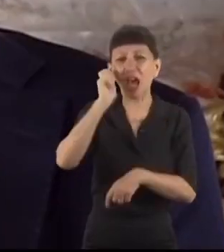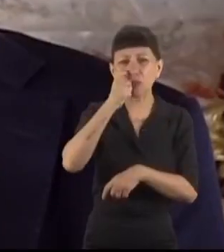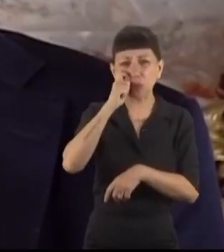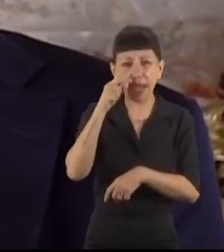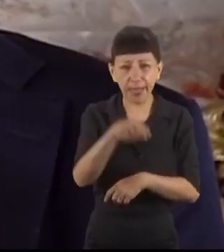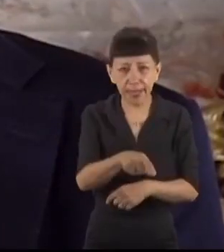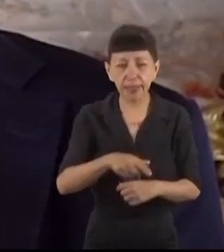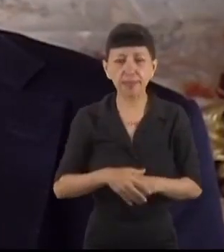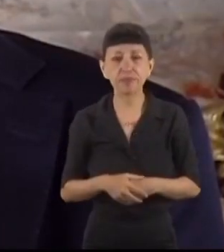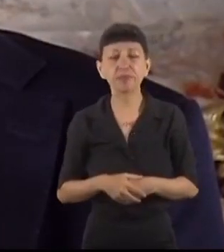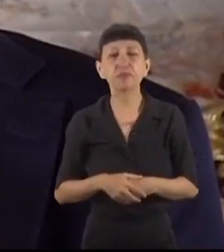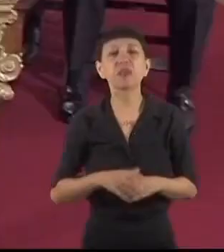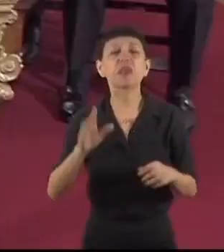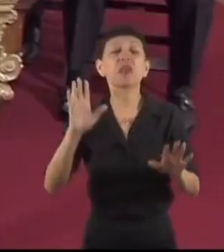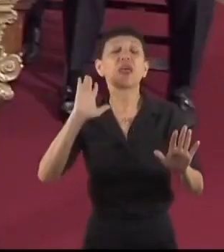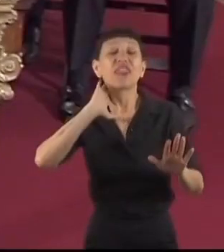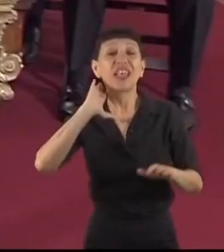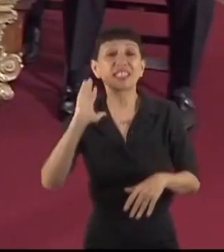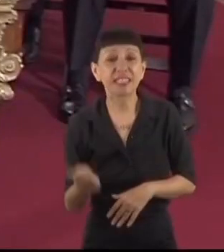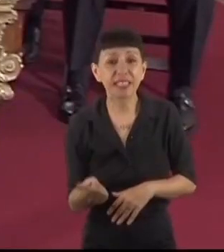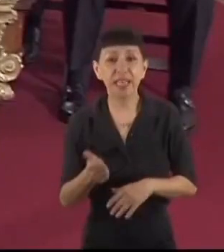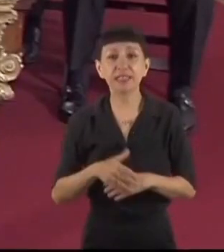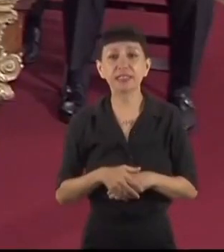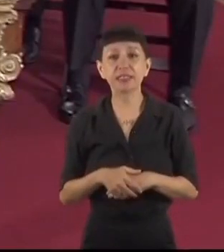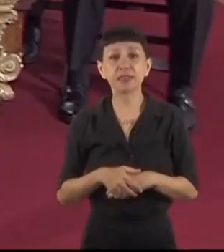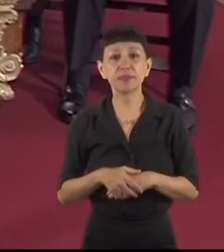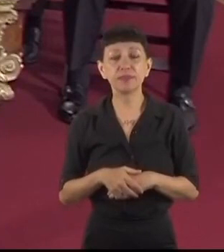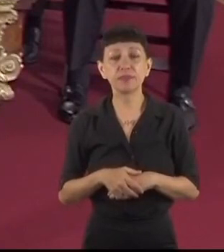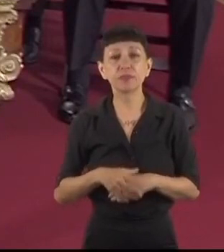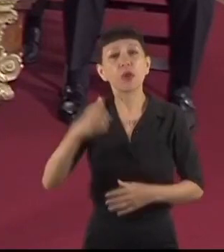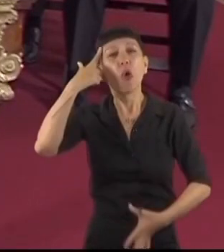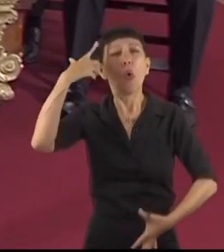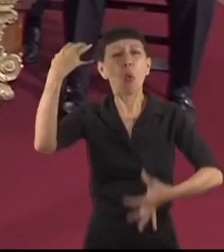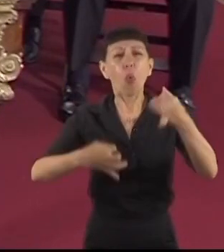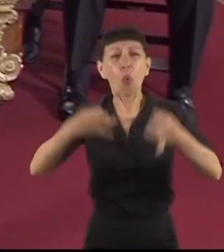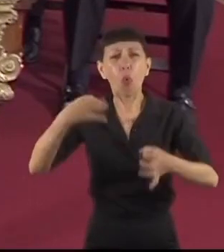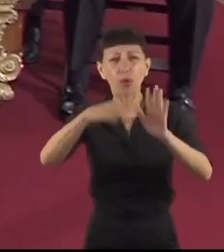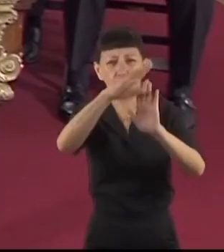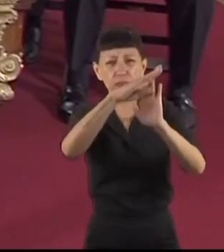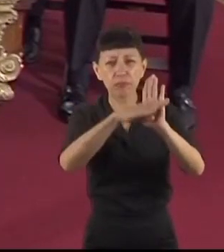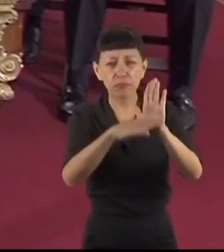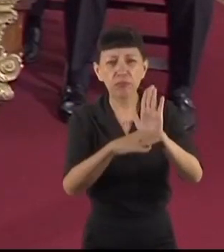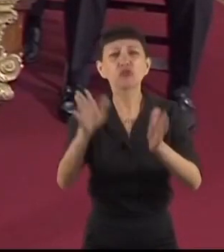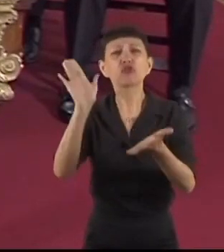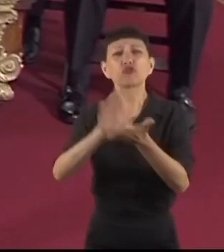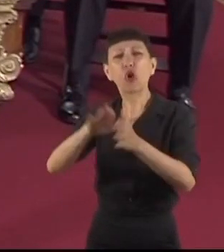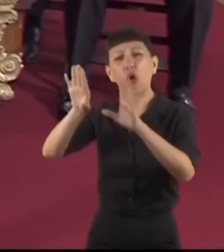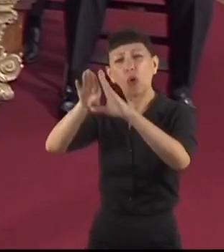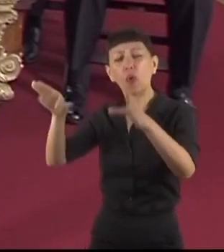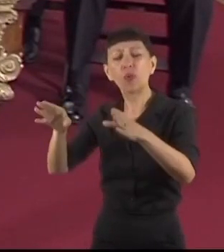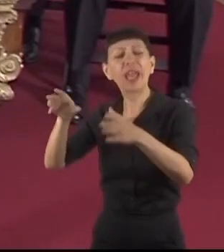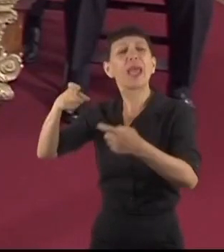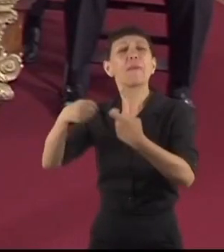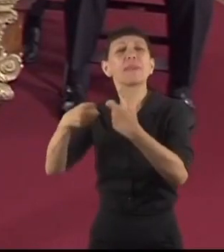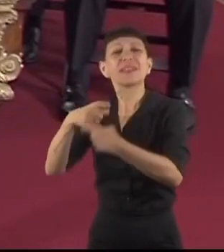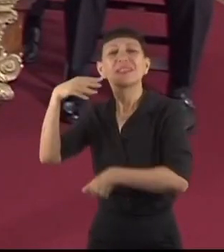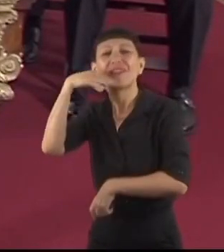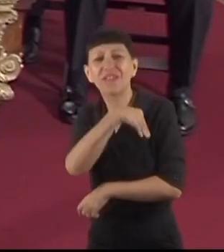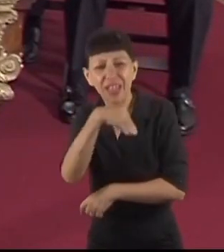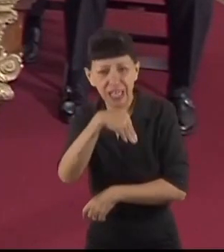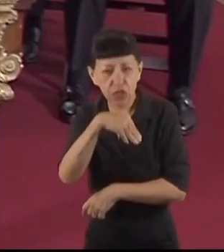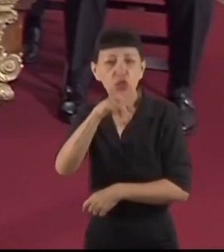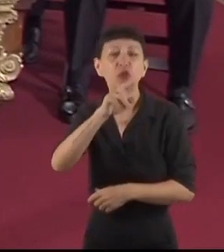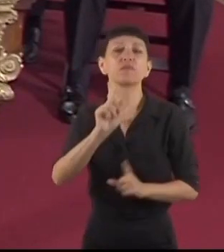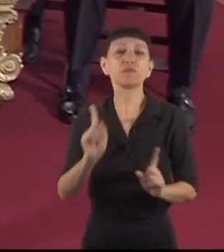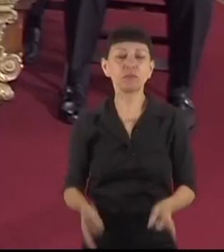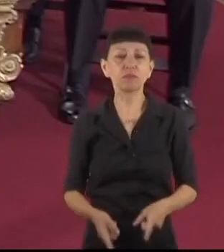azucarera 16 liberación del régimen jurídico aplicable del sector vitivinícola 17 derogación